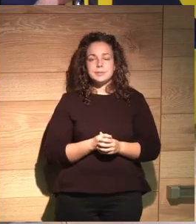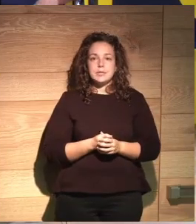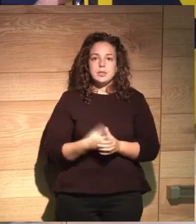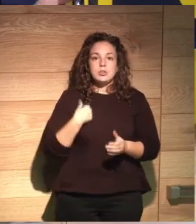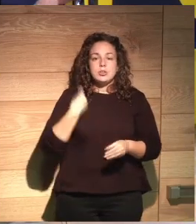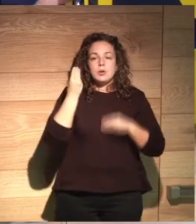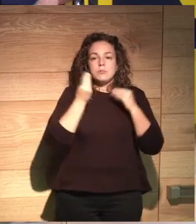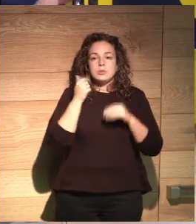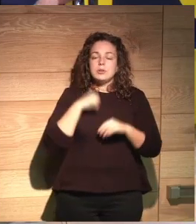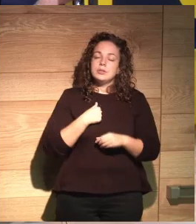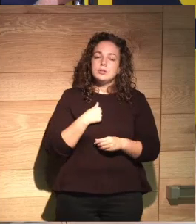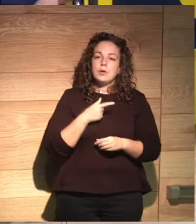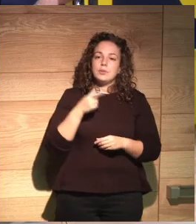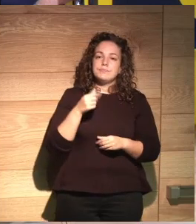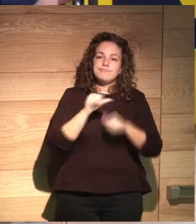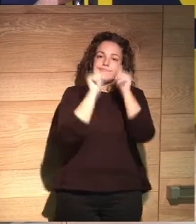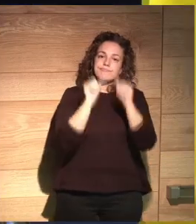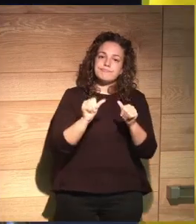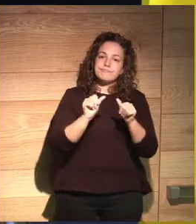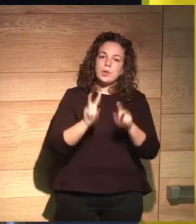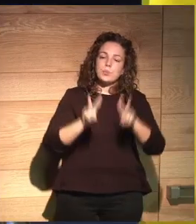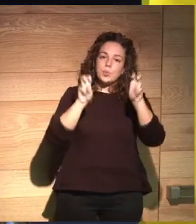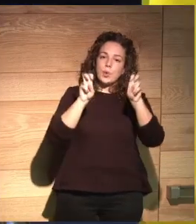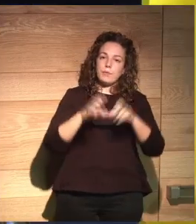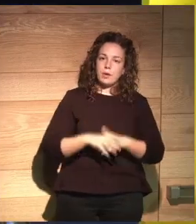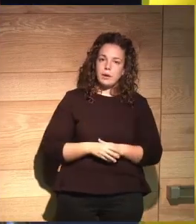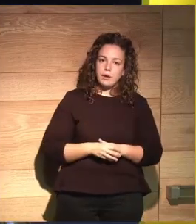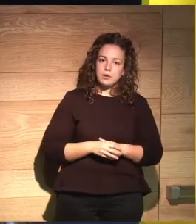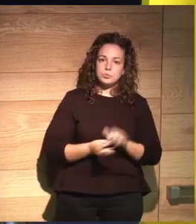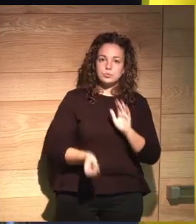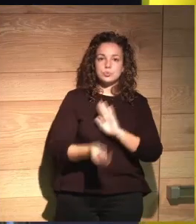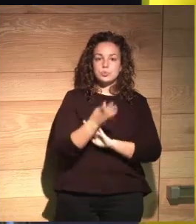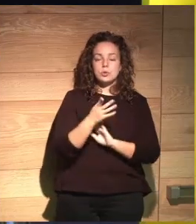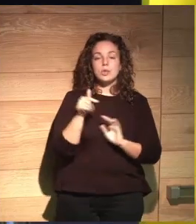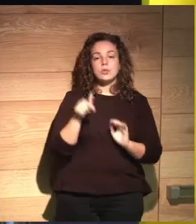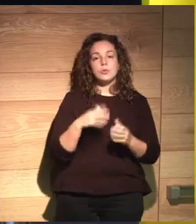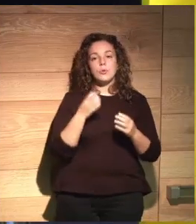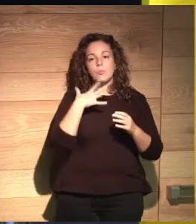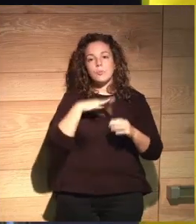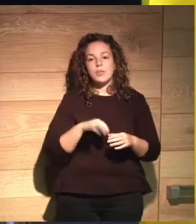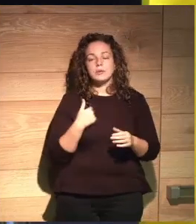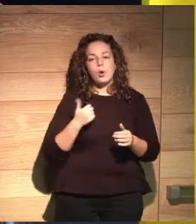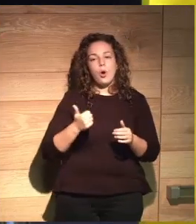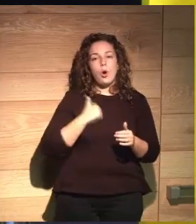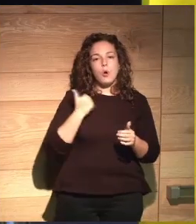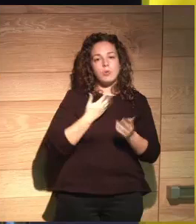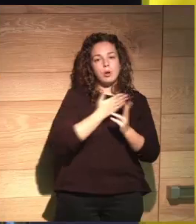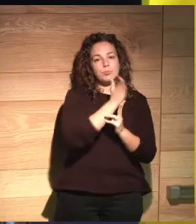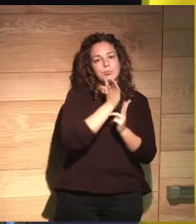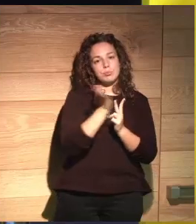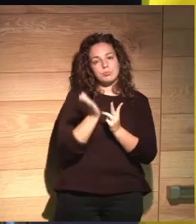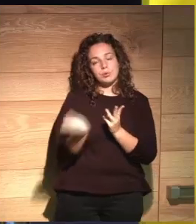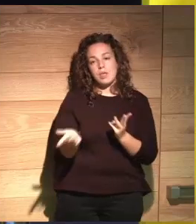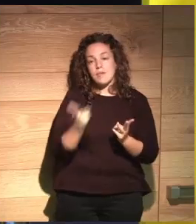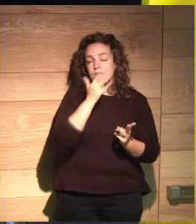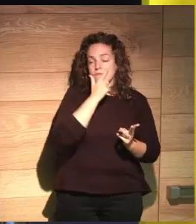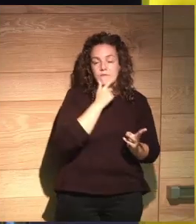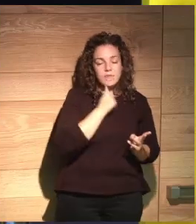creo que esta es una nueva modalidad ahora es puede ser el y si es tiene muchas opciones la más simple es